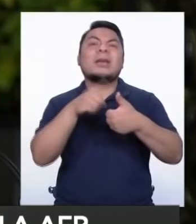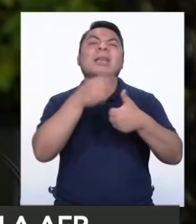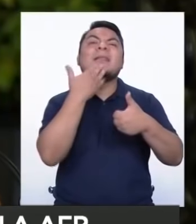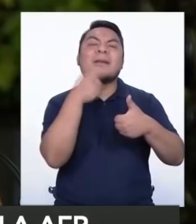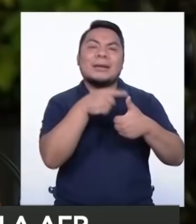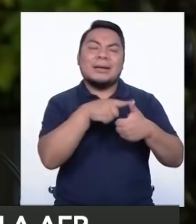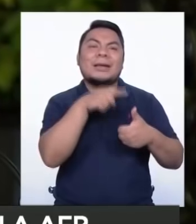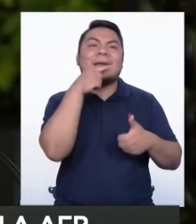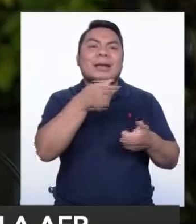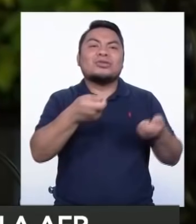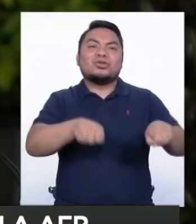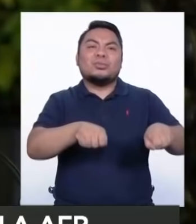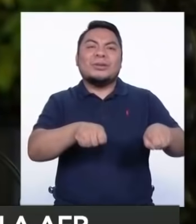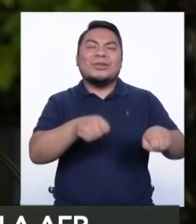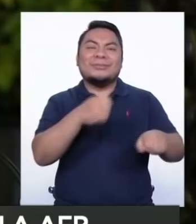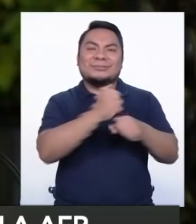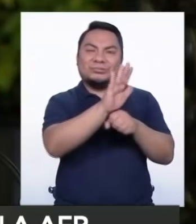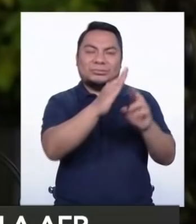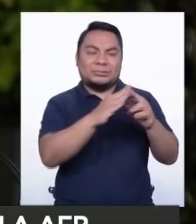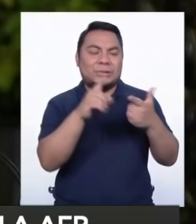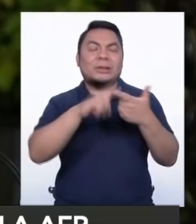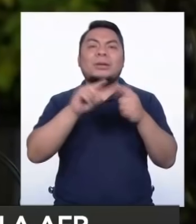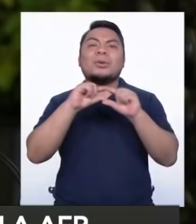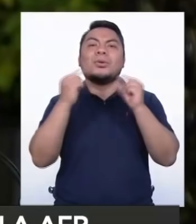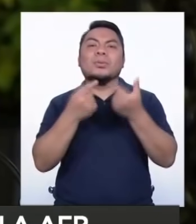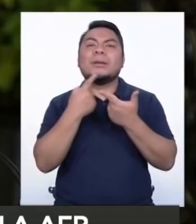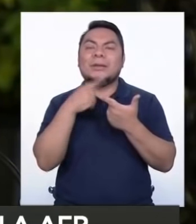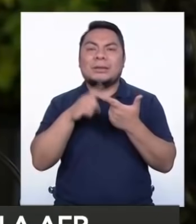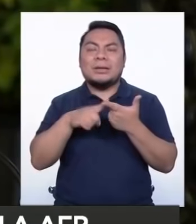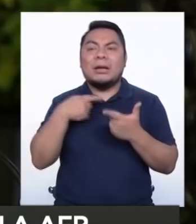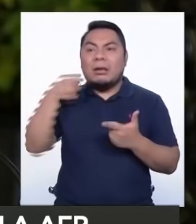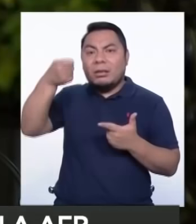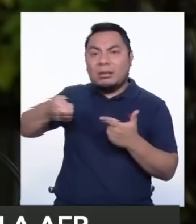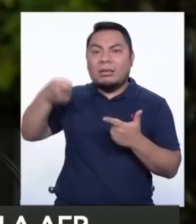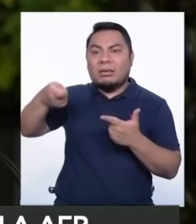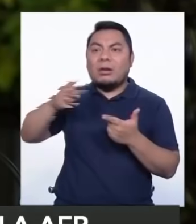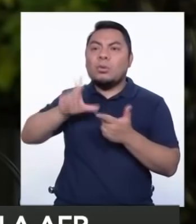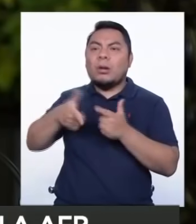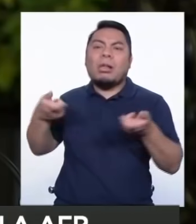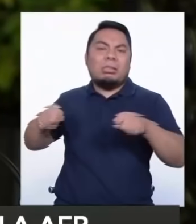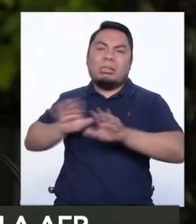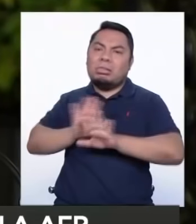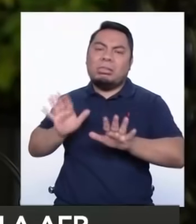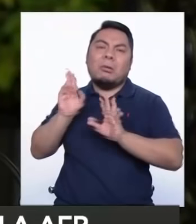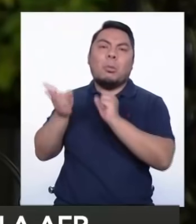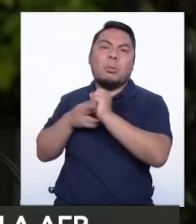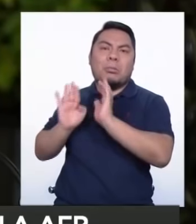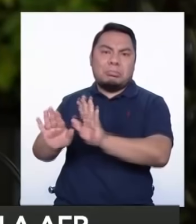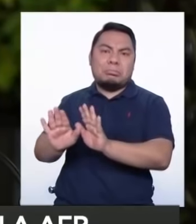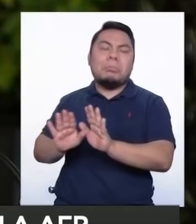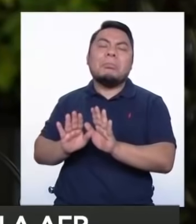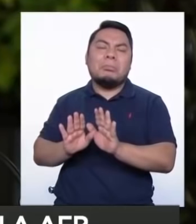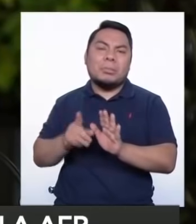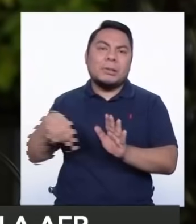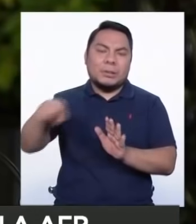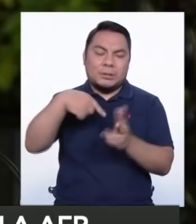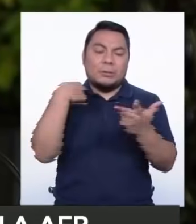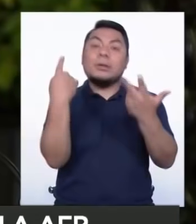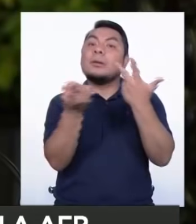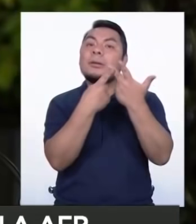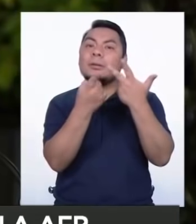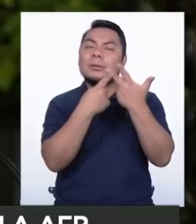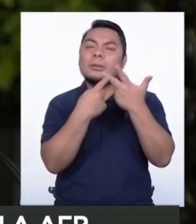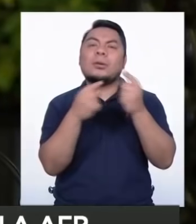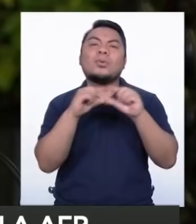los que entran en la suspensión perfecta. El segundo grupo son los que han dejado de aportar en los últimos 6 meses, que se complementa a la medida aprobada. Y hay un